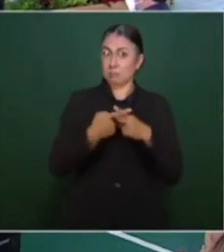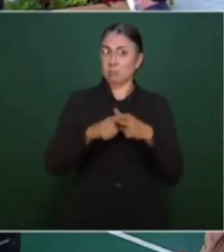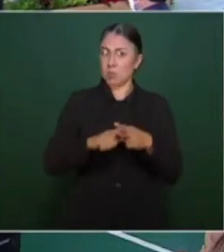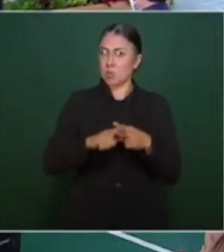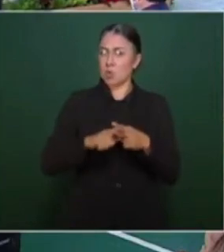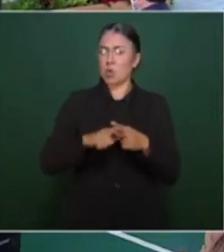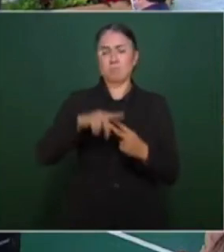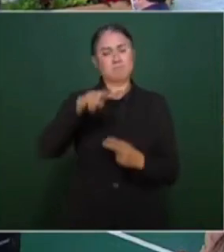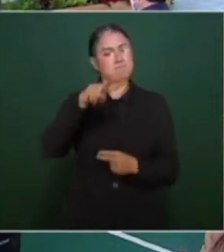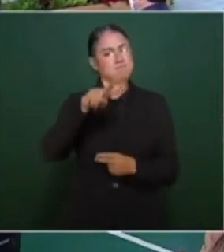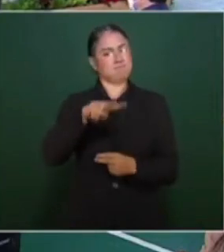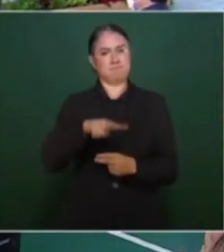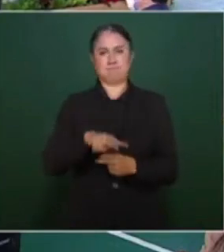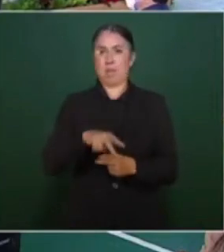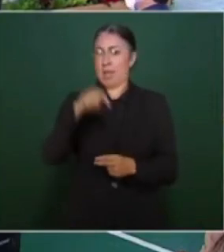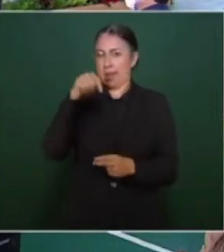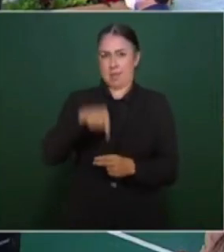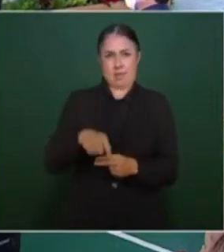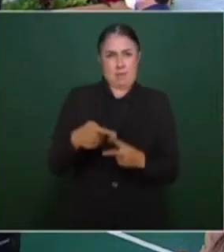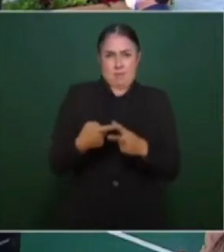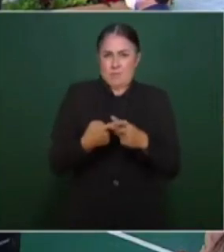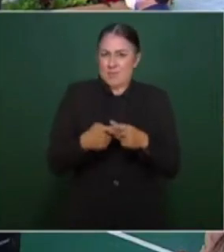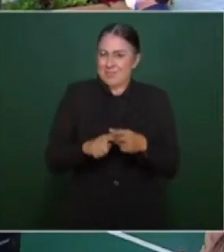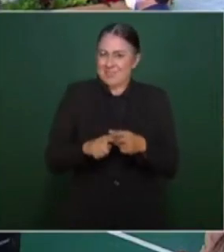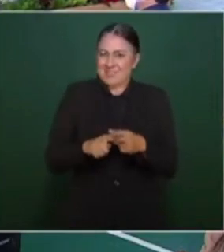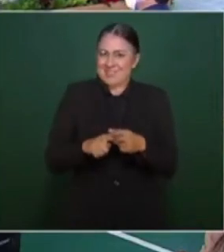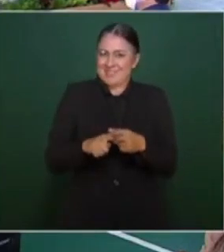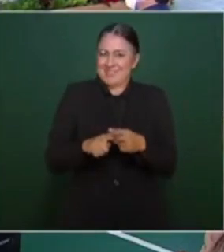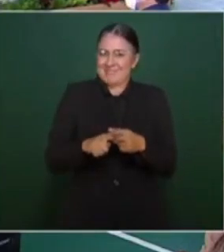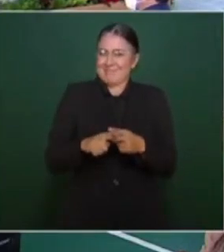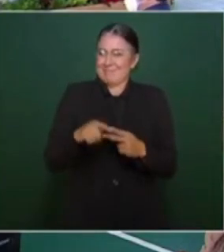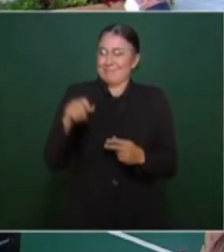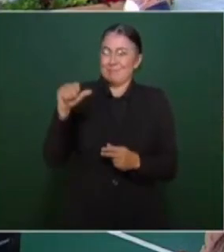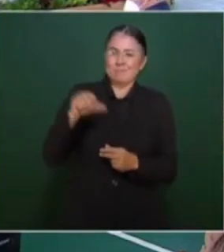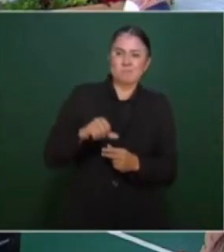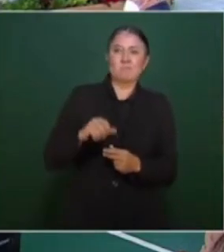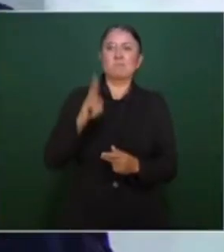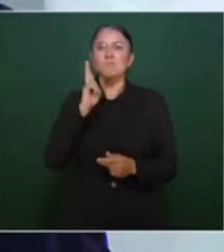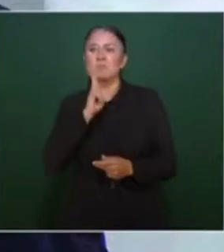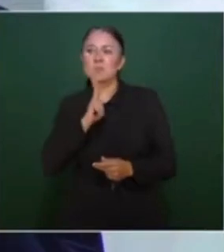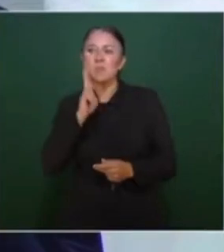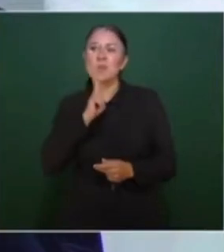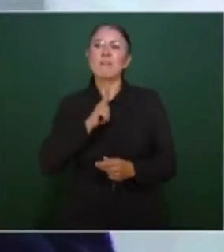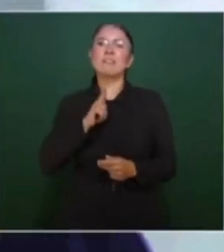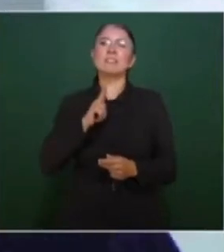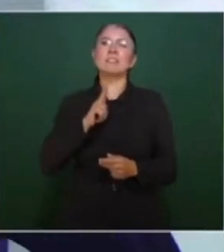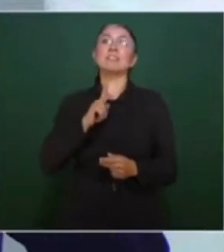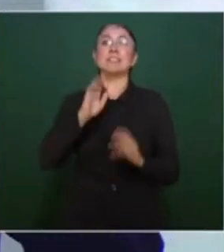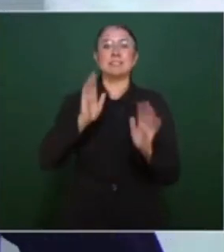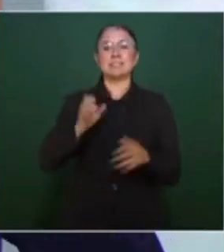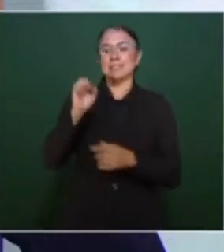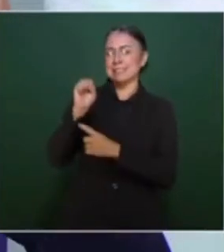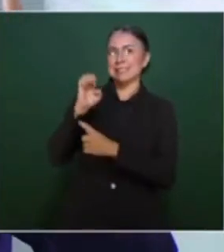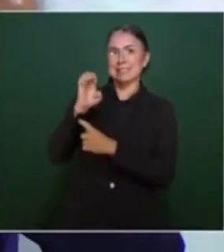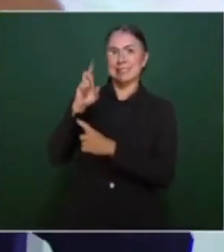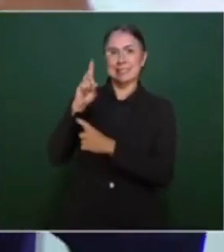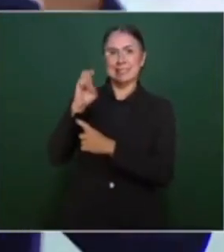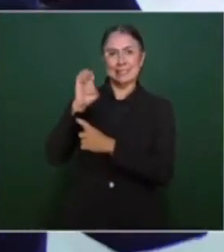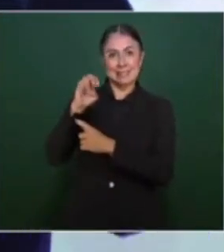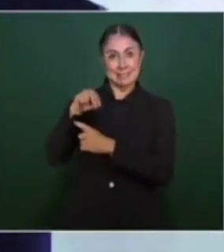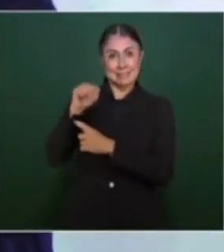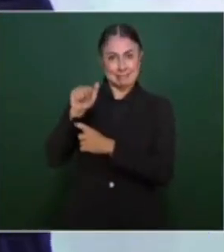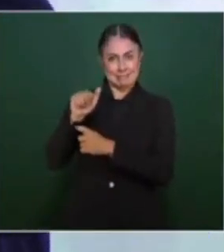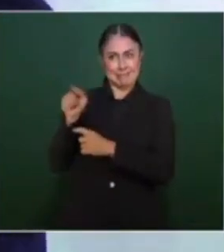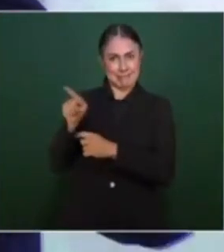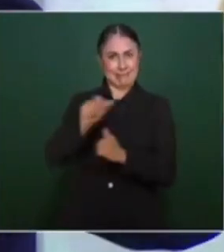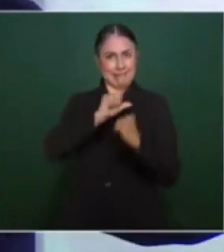único, es un ensayo. Aquí ya la Secretaría de la Defensa está a cargo